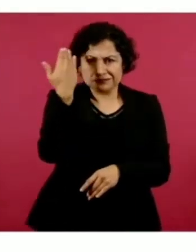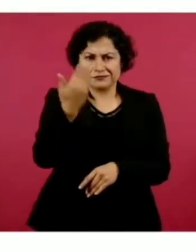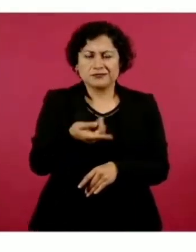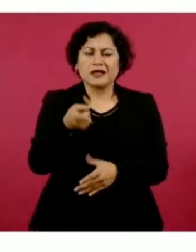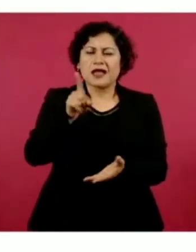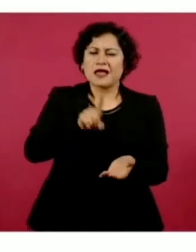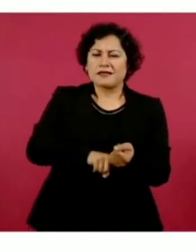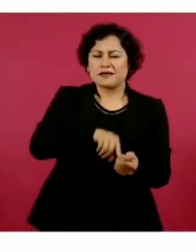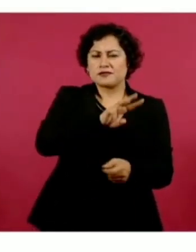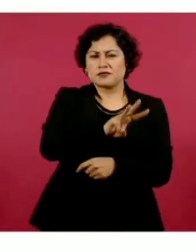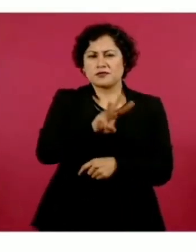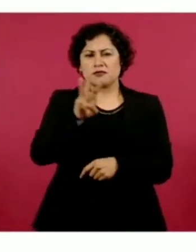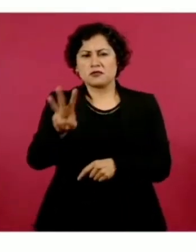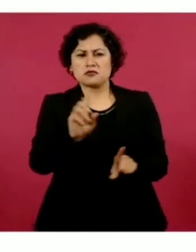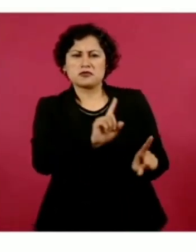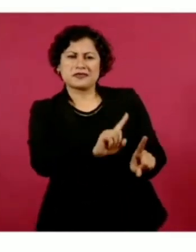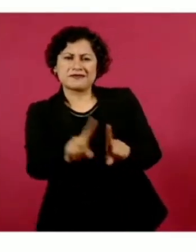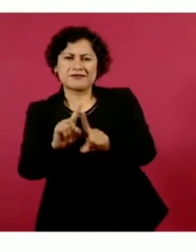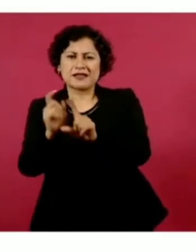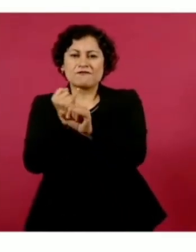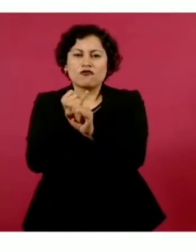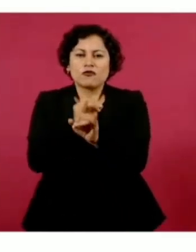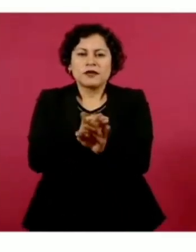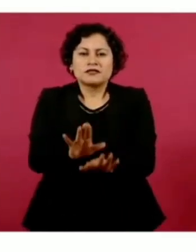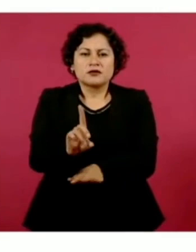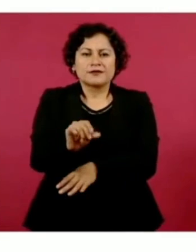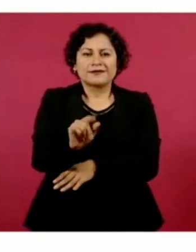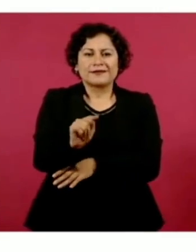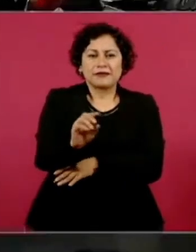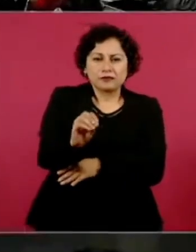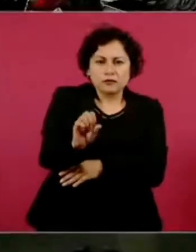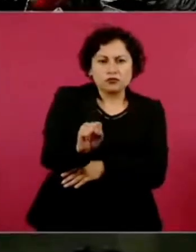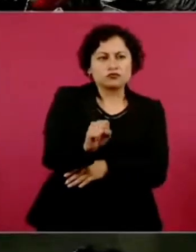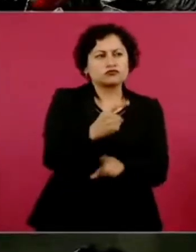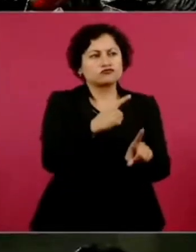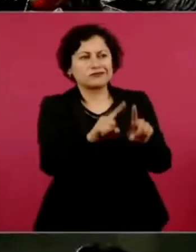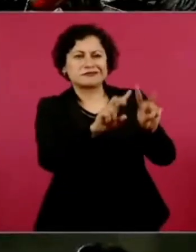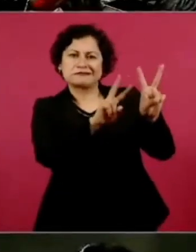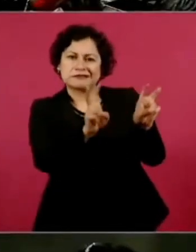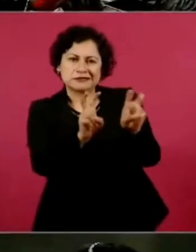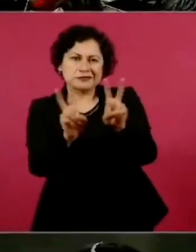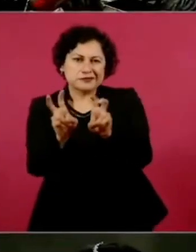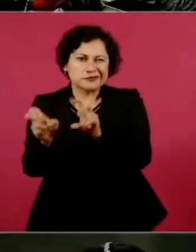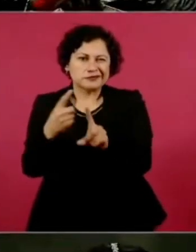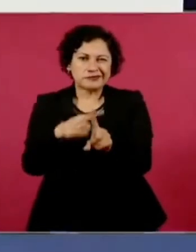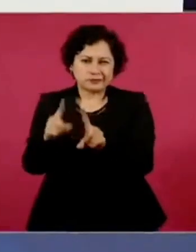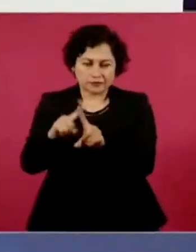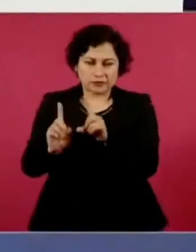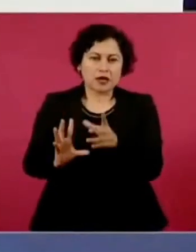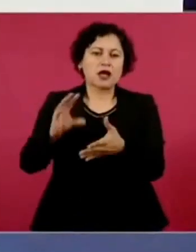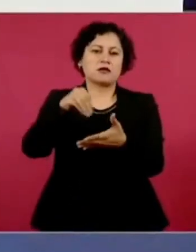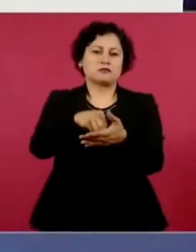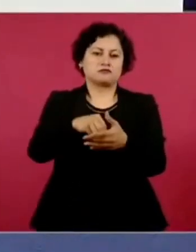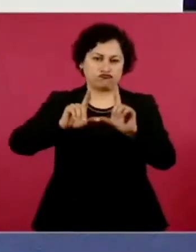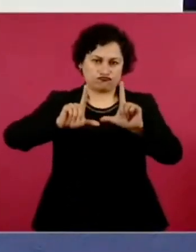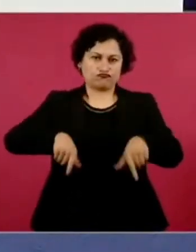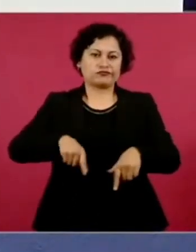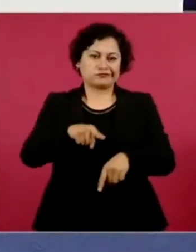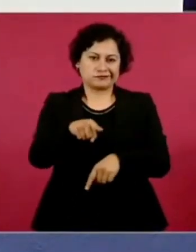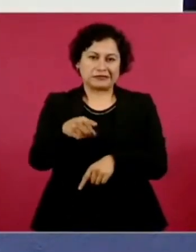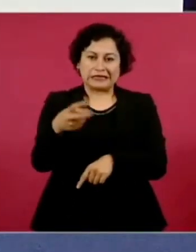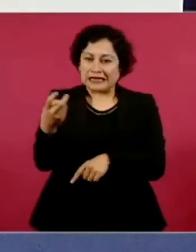y de distintos tipos. Se llama. ¿Eh? El sitio se llama Statistics. Sí. En